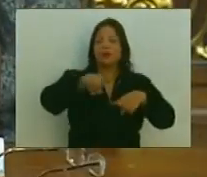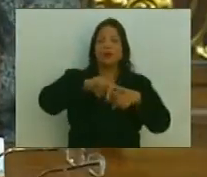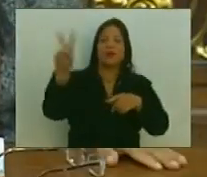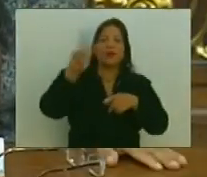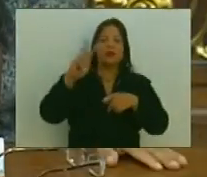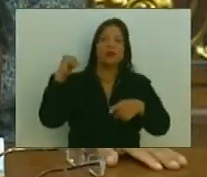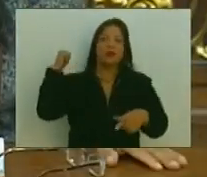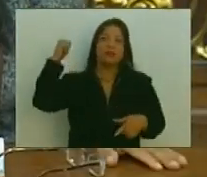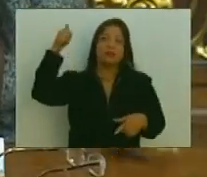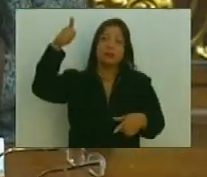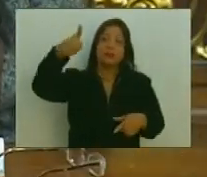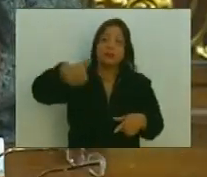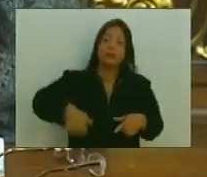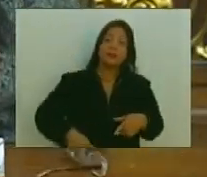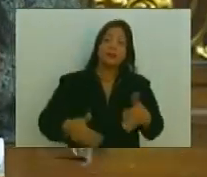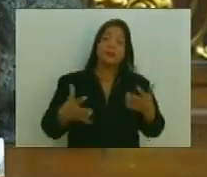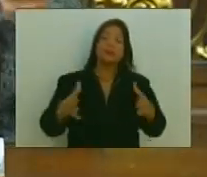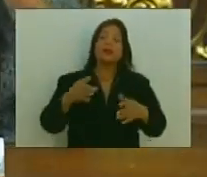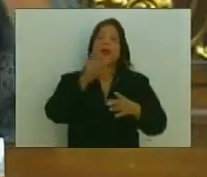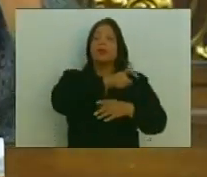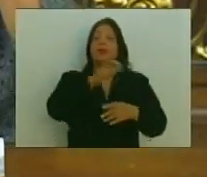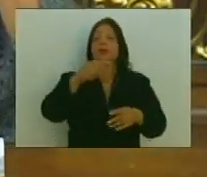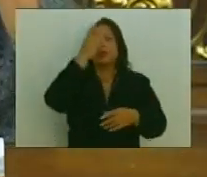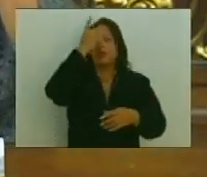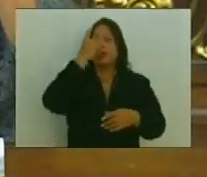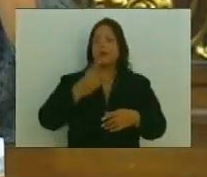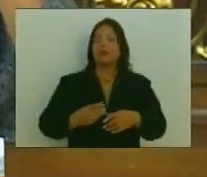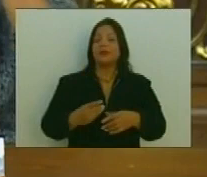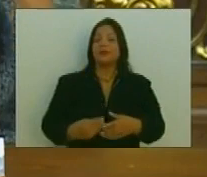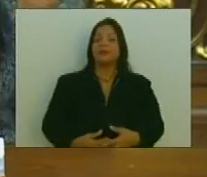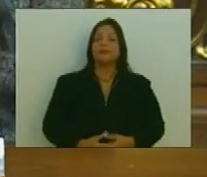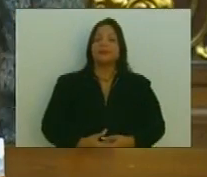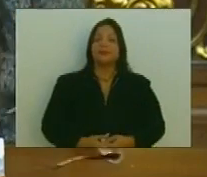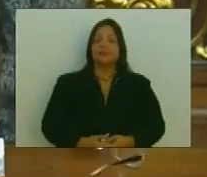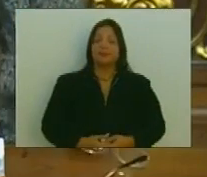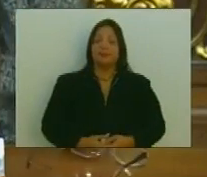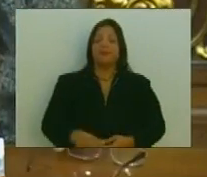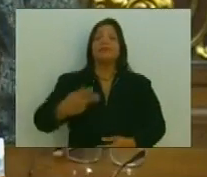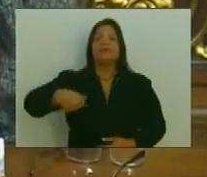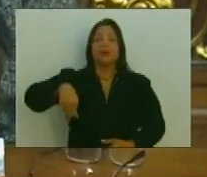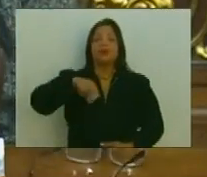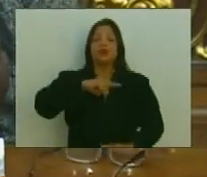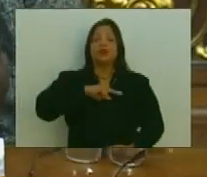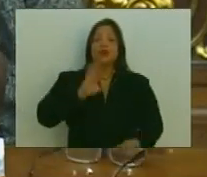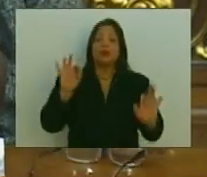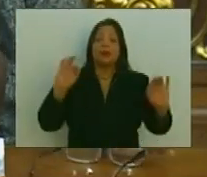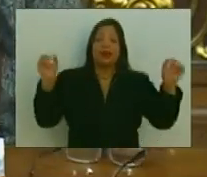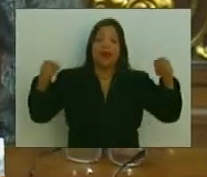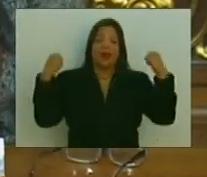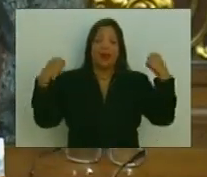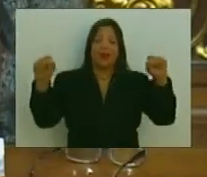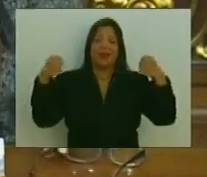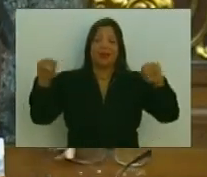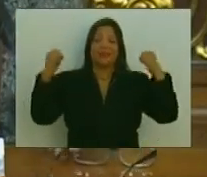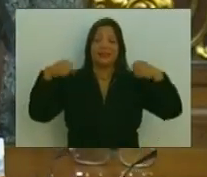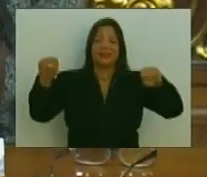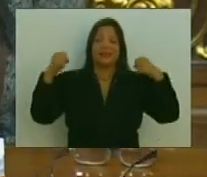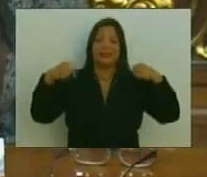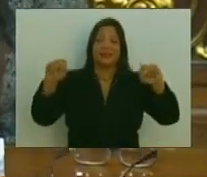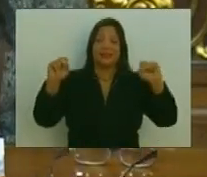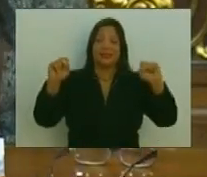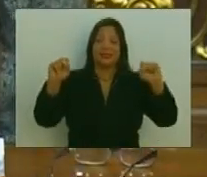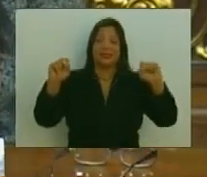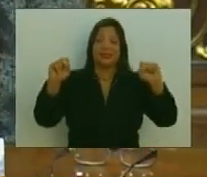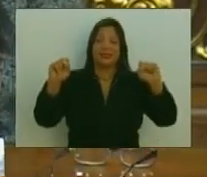y años. Es el del sector de las personas con discapacidad. Y nosotros, para hacer un ejercicio bien